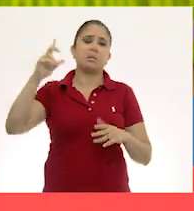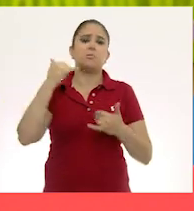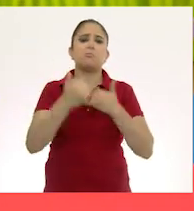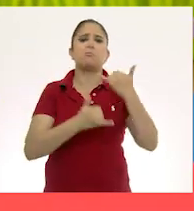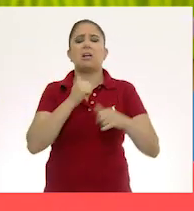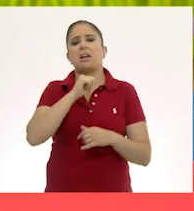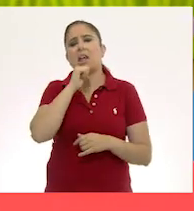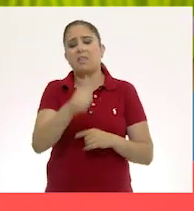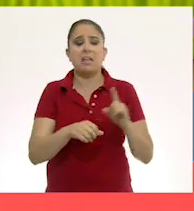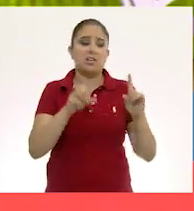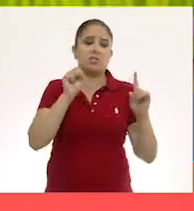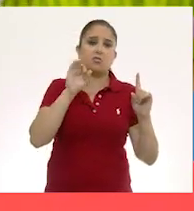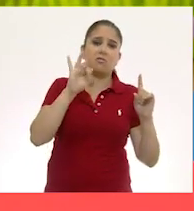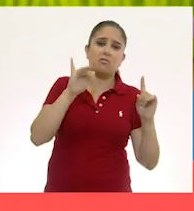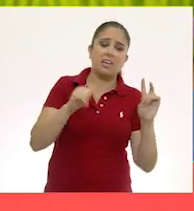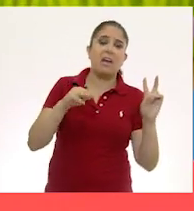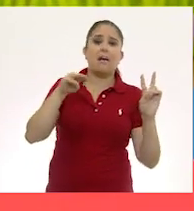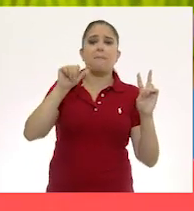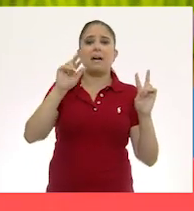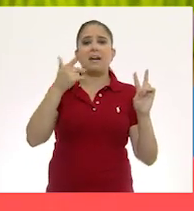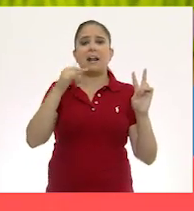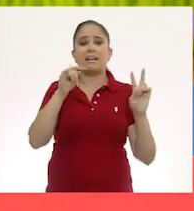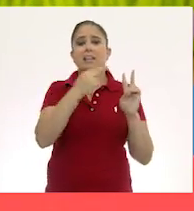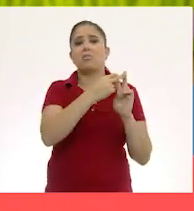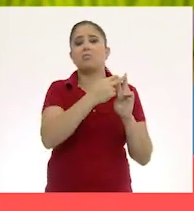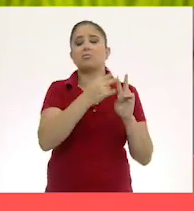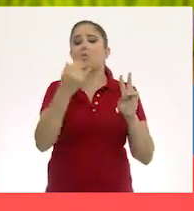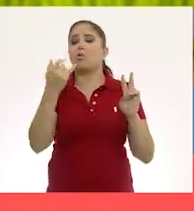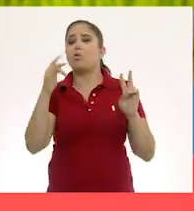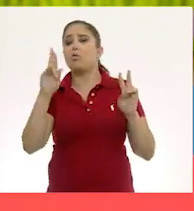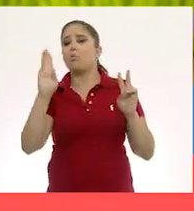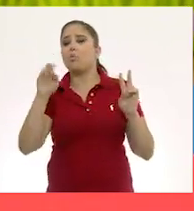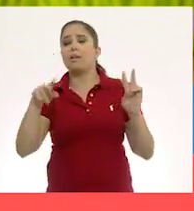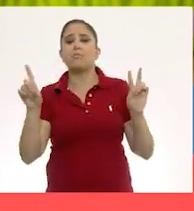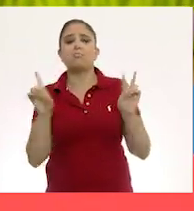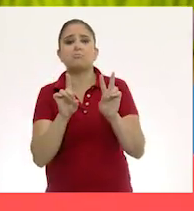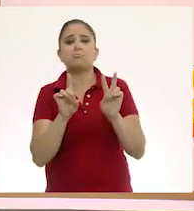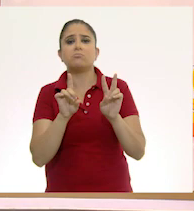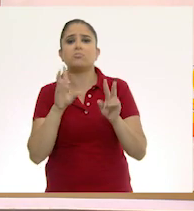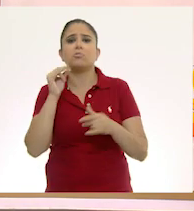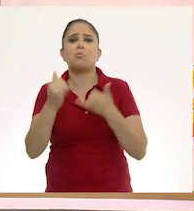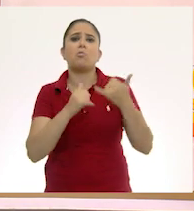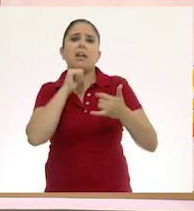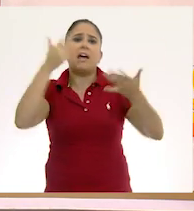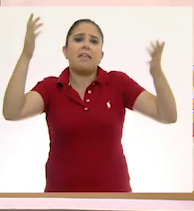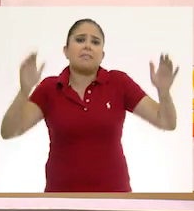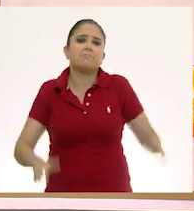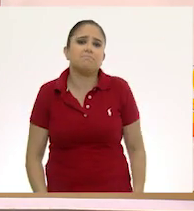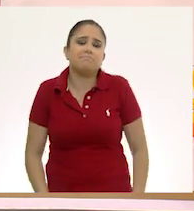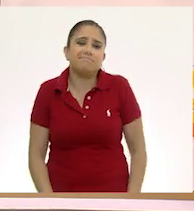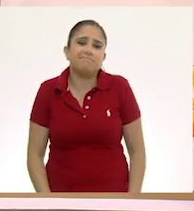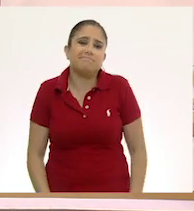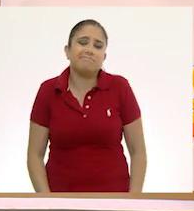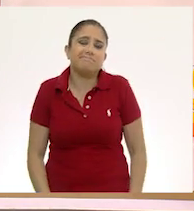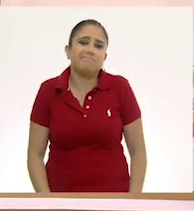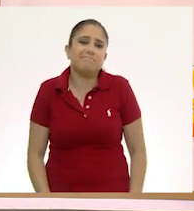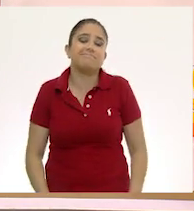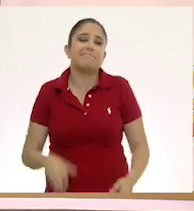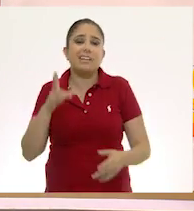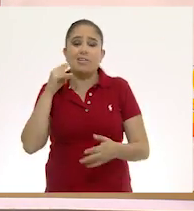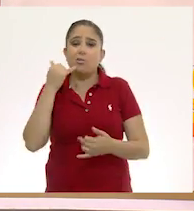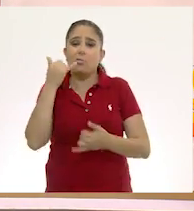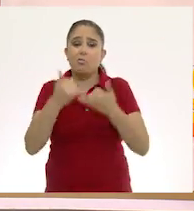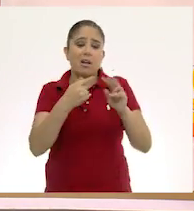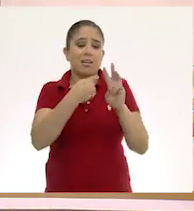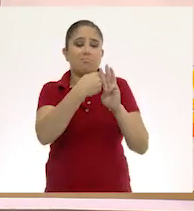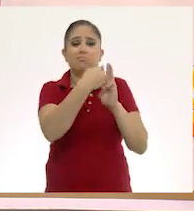jugaron ni Sofía, ni Margarita, ni Rubén, ni el balón. Así es que no jugaron ninguno